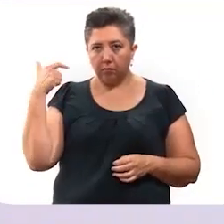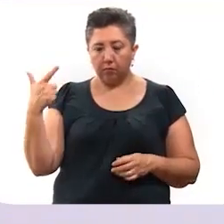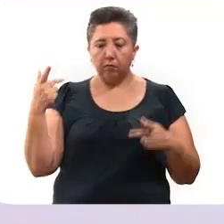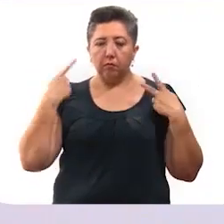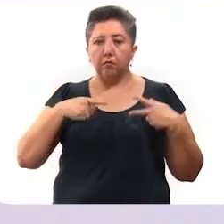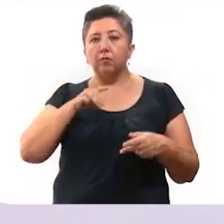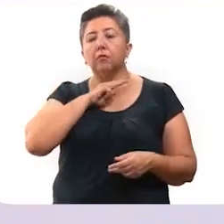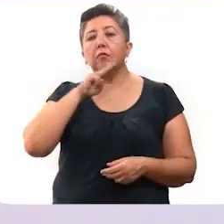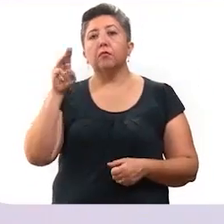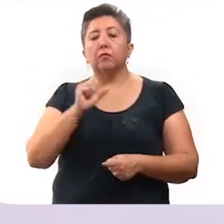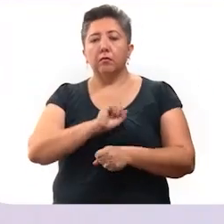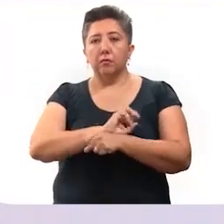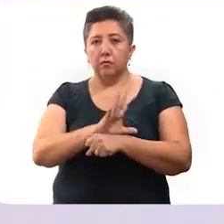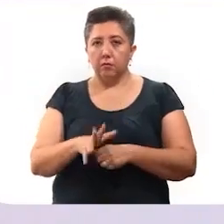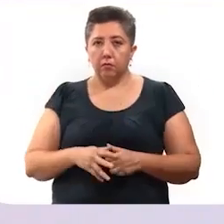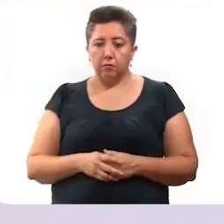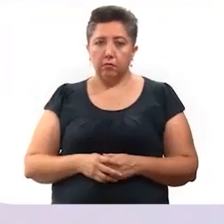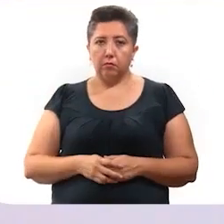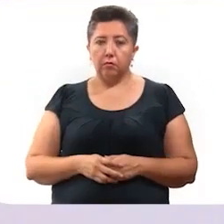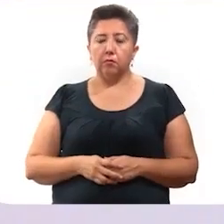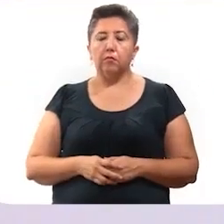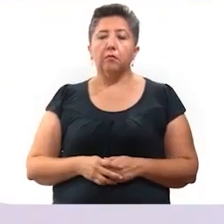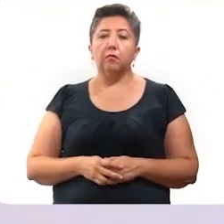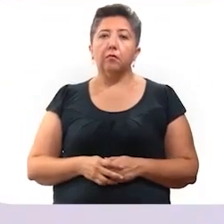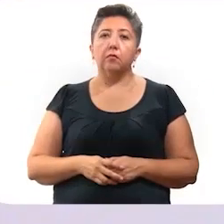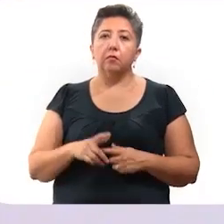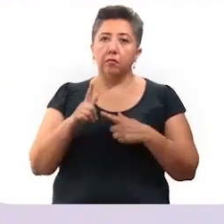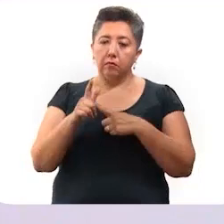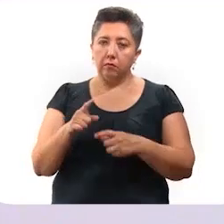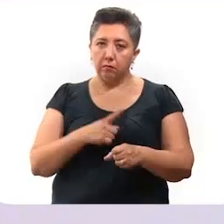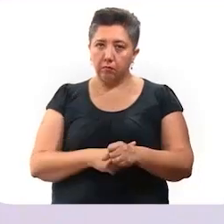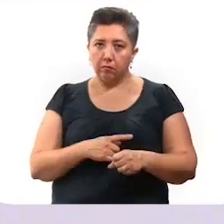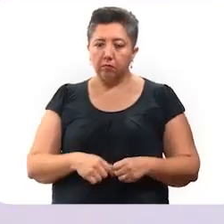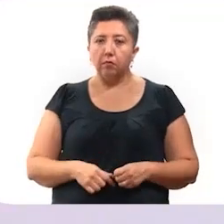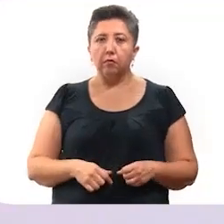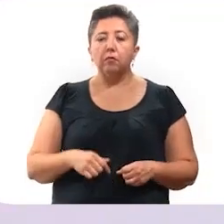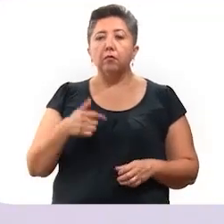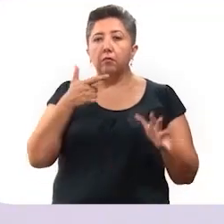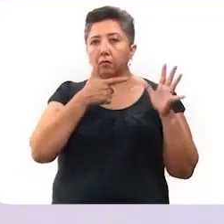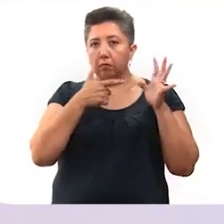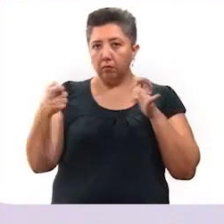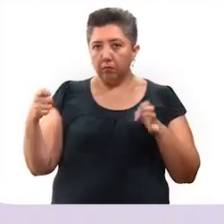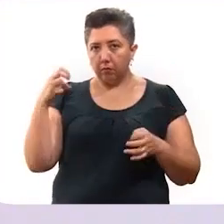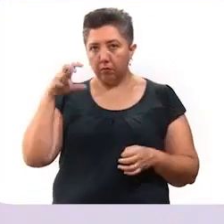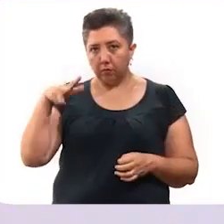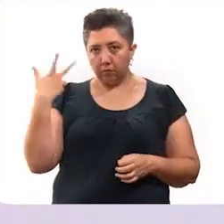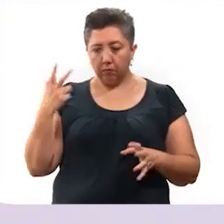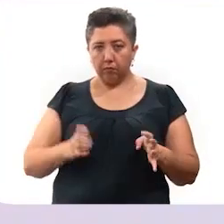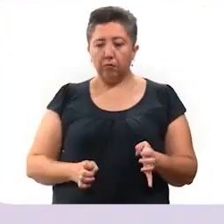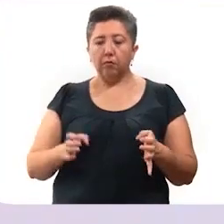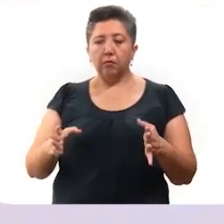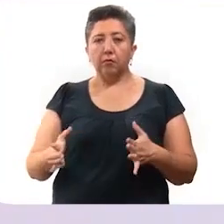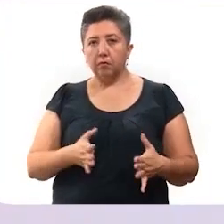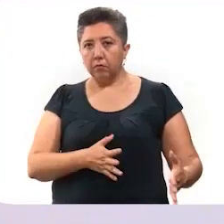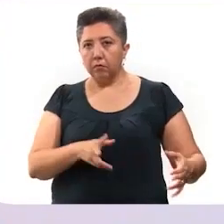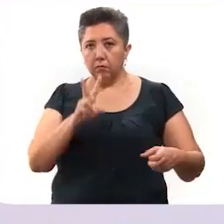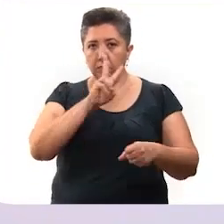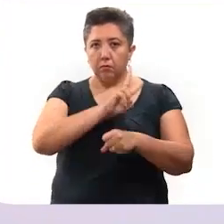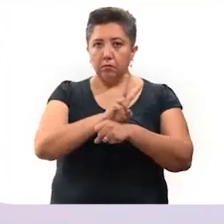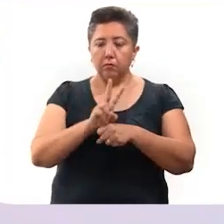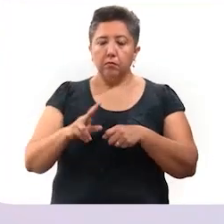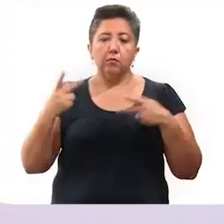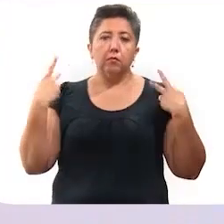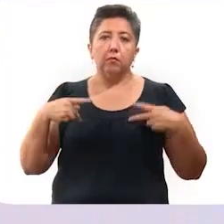6.877 las personas fallecidas a causa del coronavirus. De los casos activos, 713 están estables,